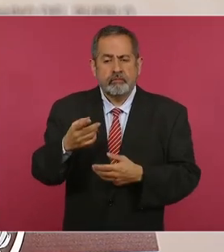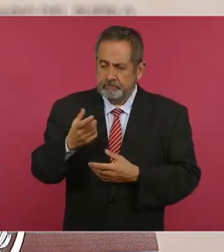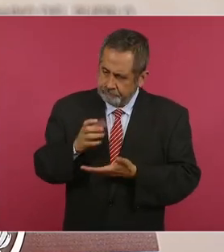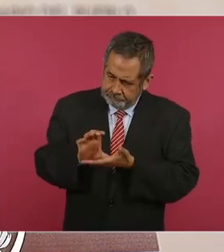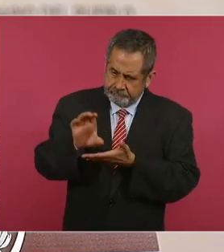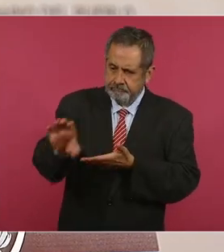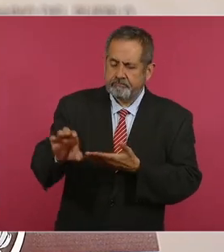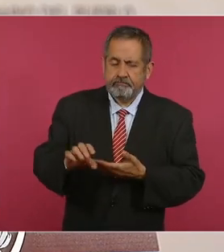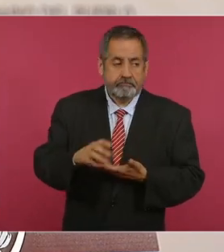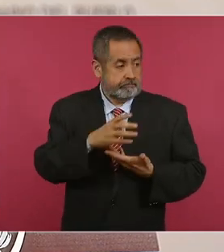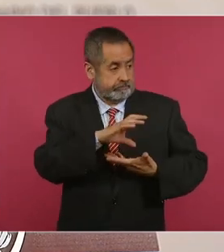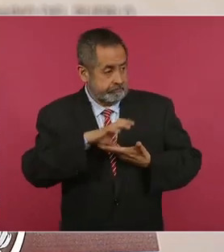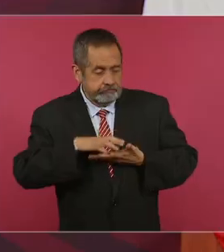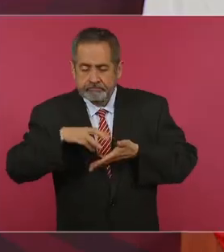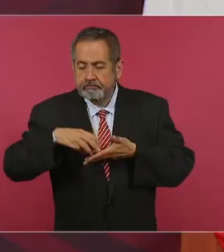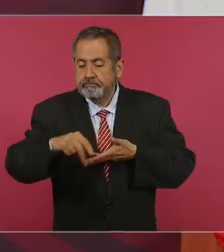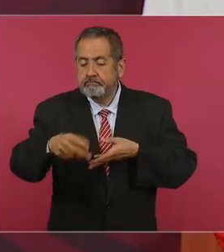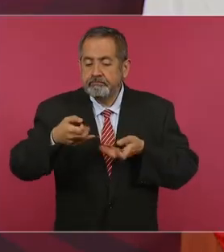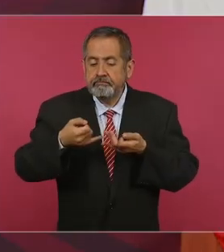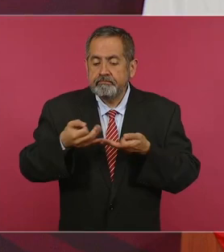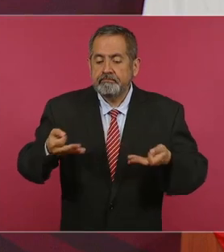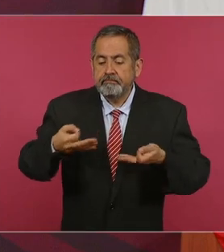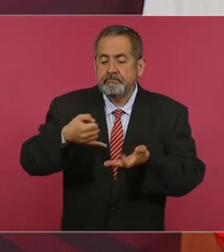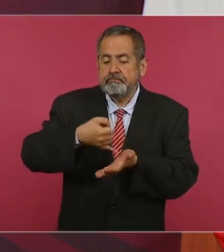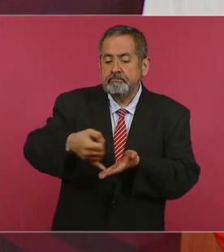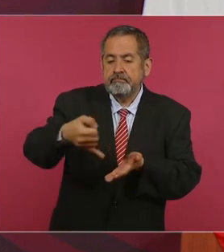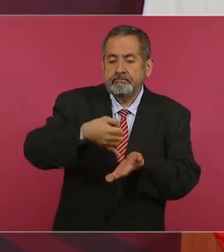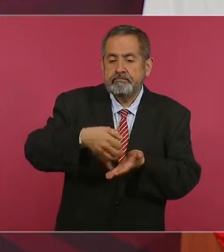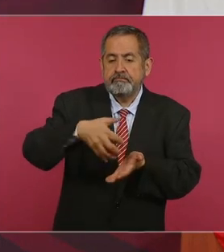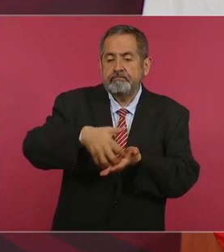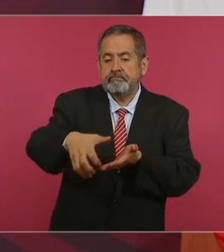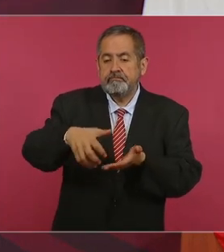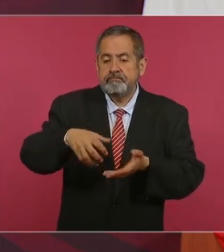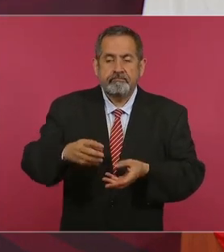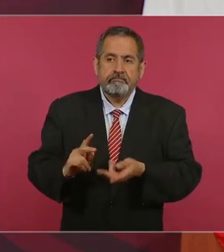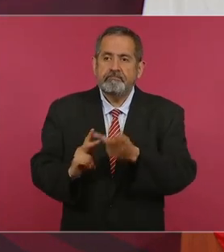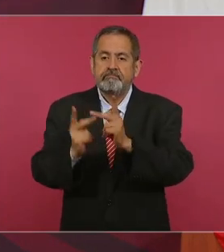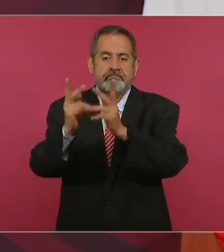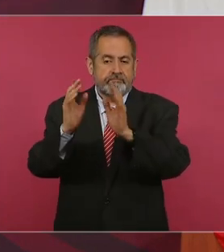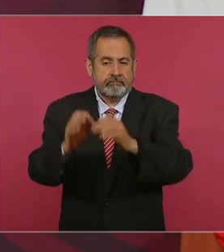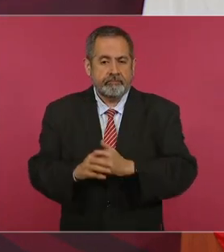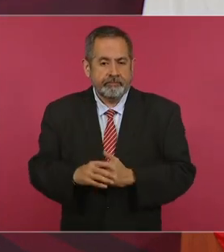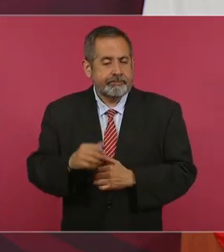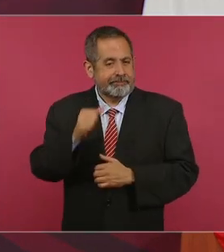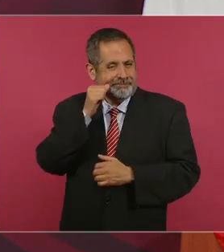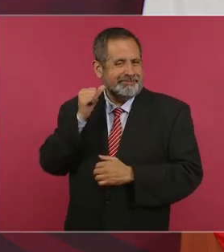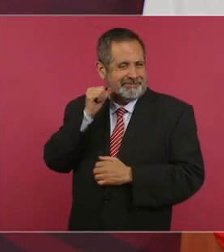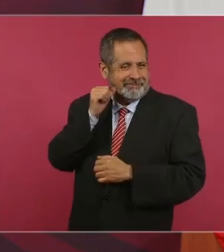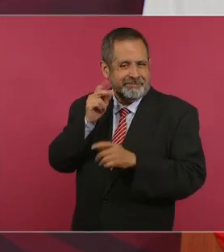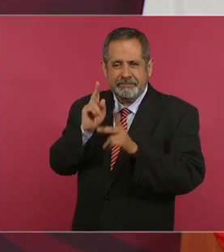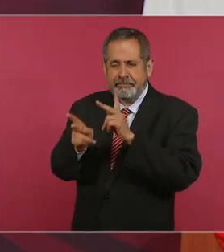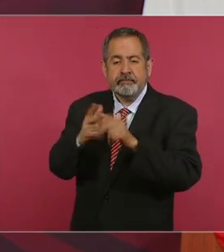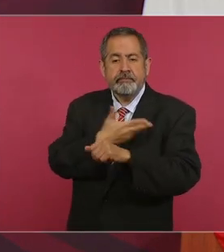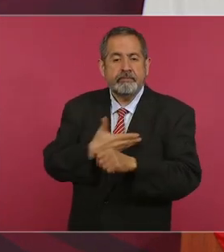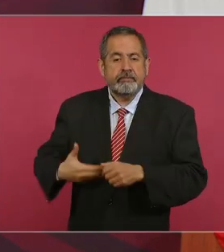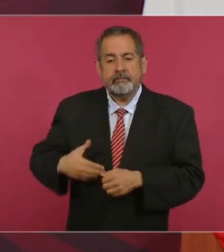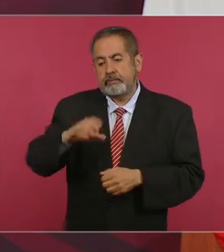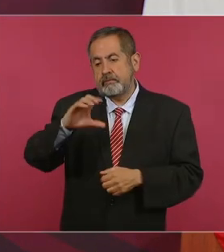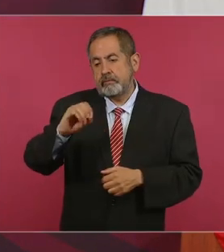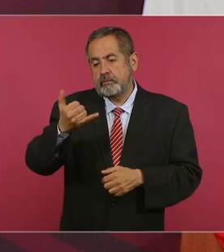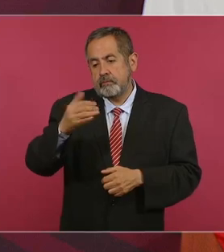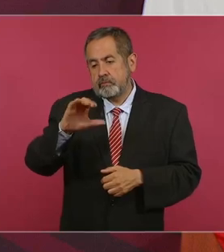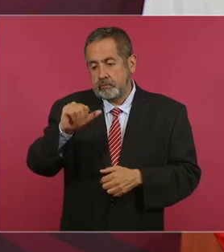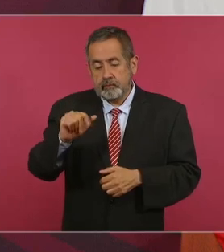cultiven sus parcelas. Ayer que hablé con el presidente municipal de Coyuca, lo que